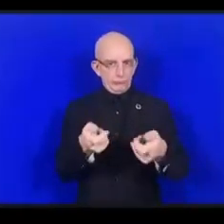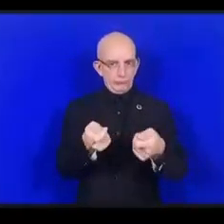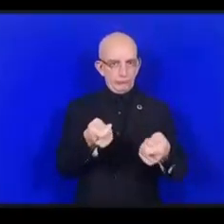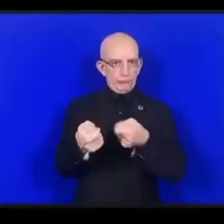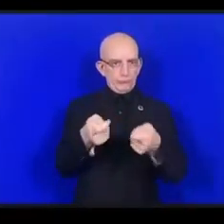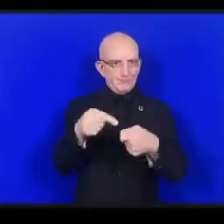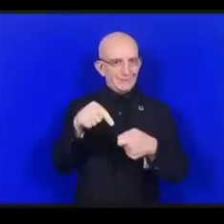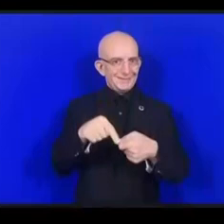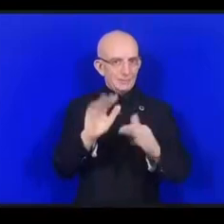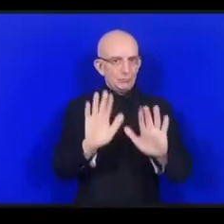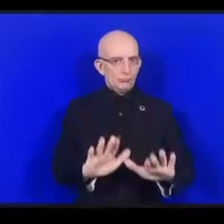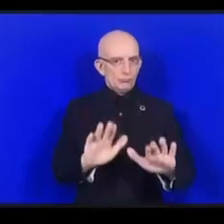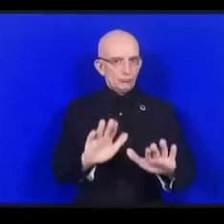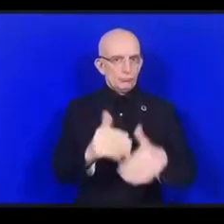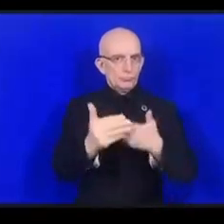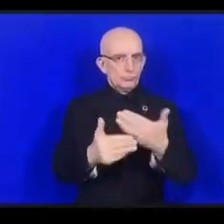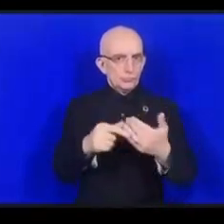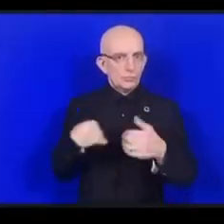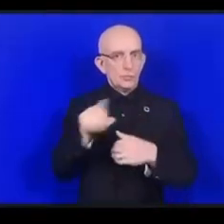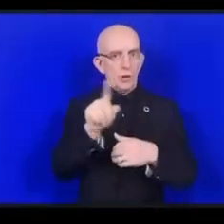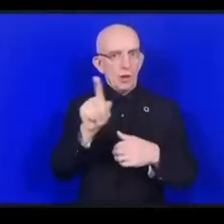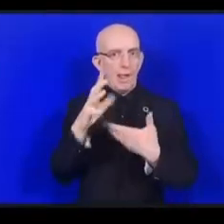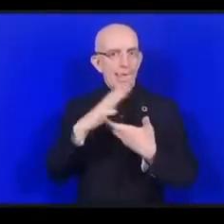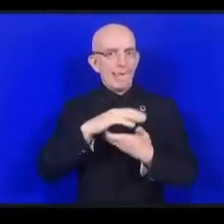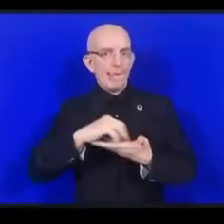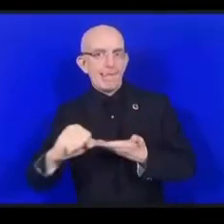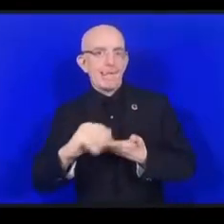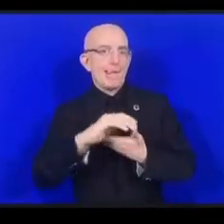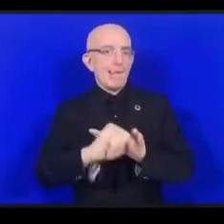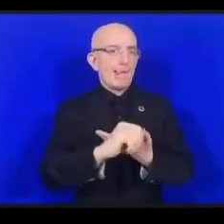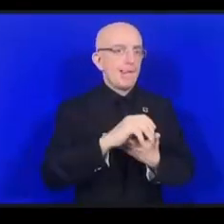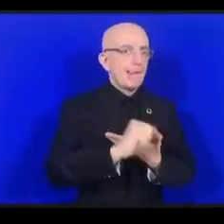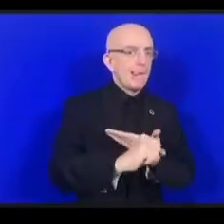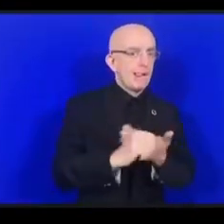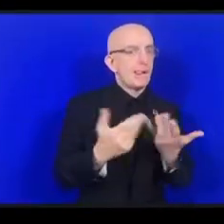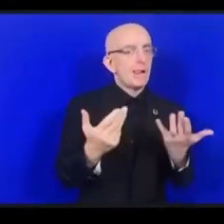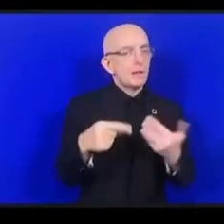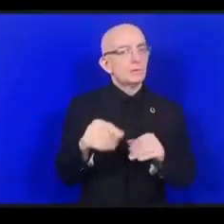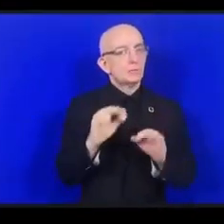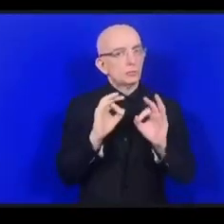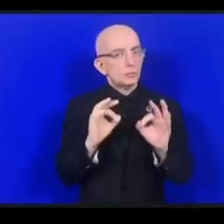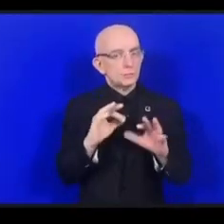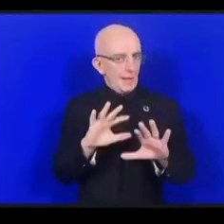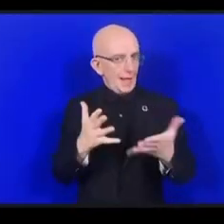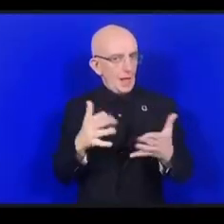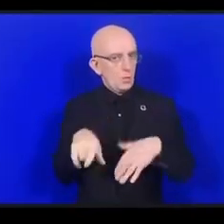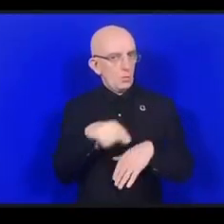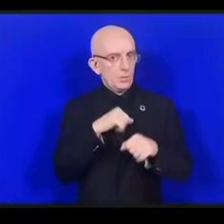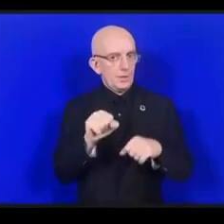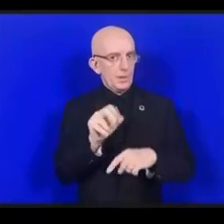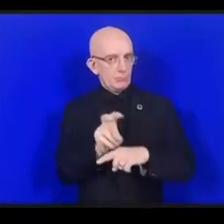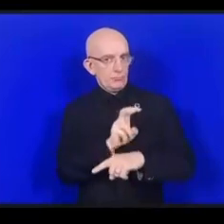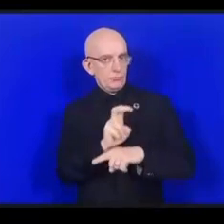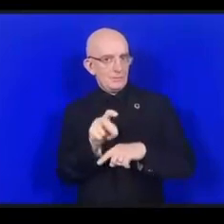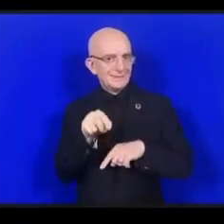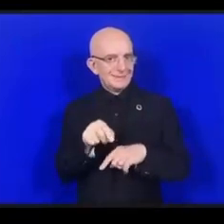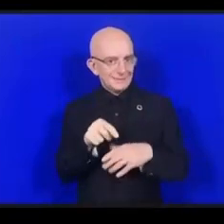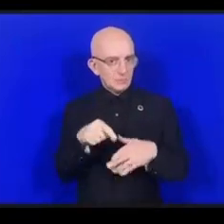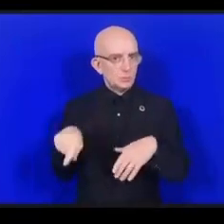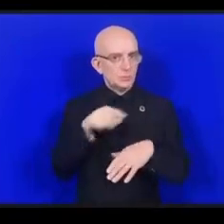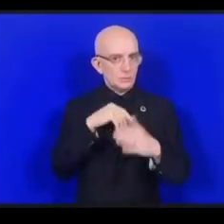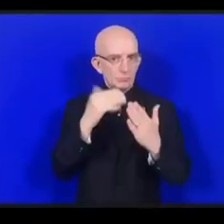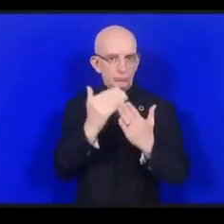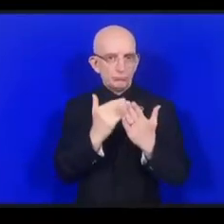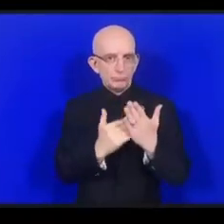quisimos asegurarnos de que la enorme cantidad de cosas que estaban recopilando datos